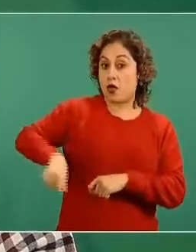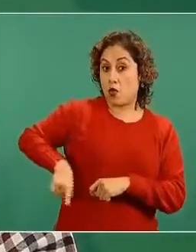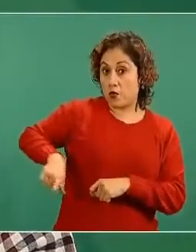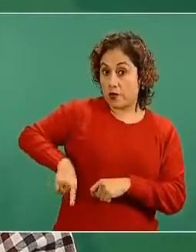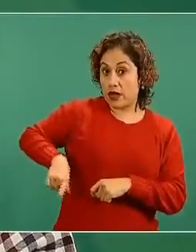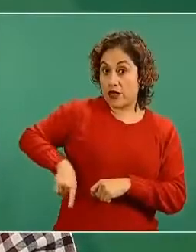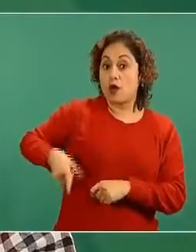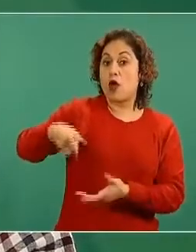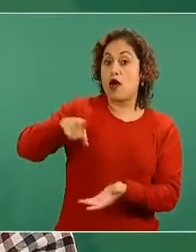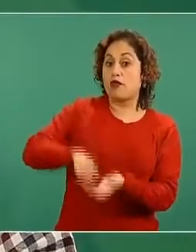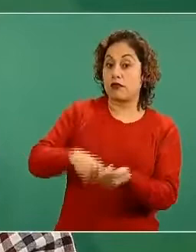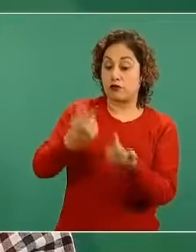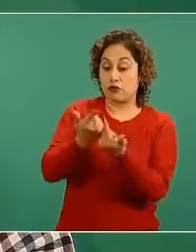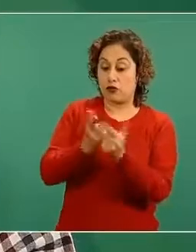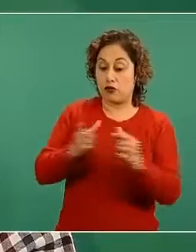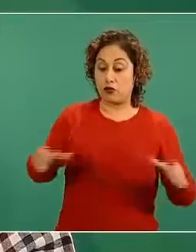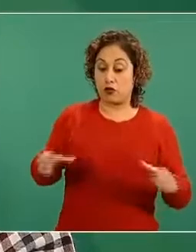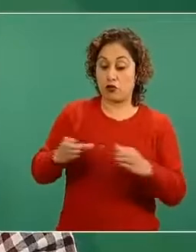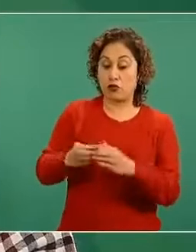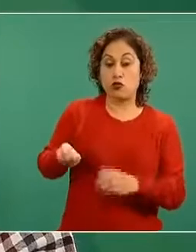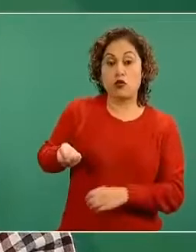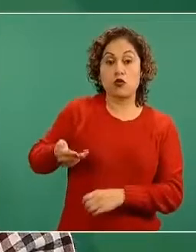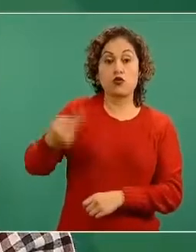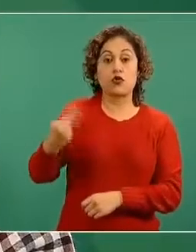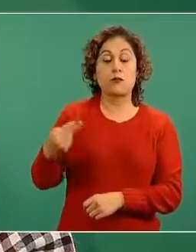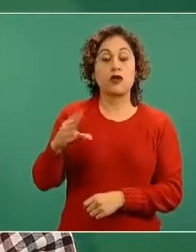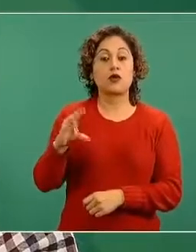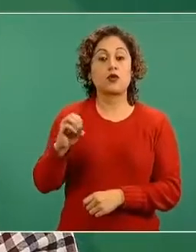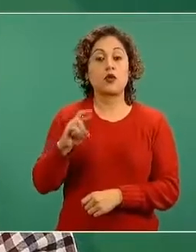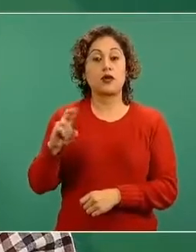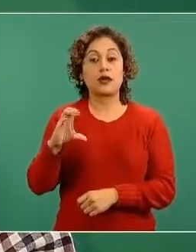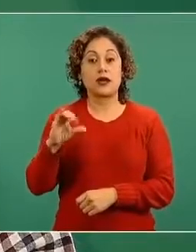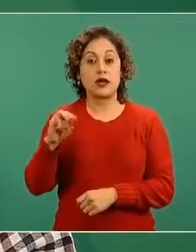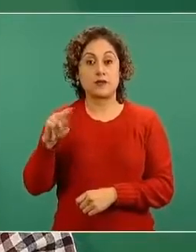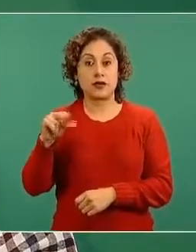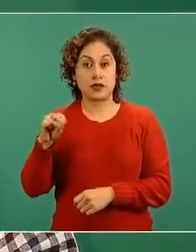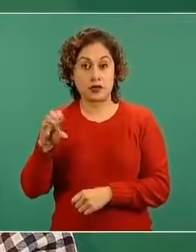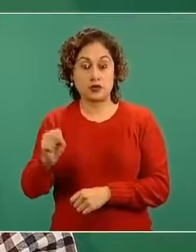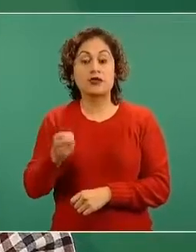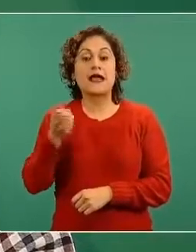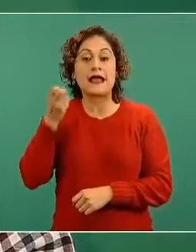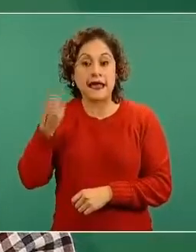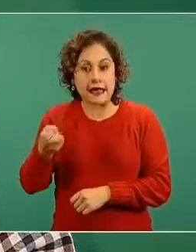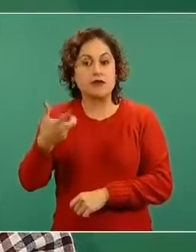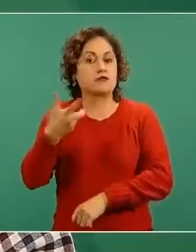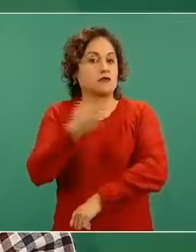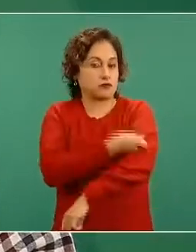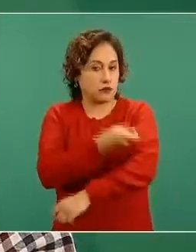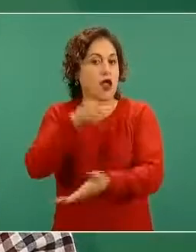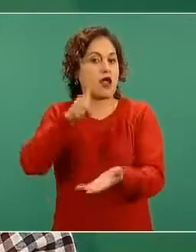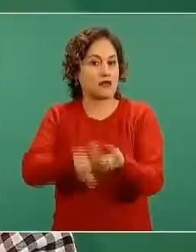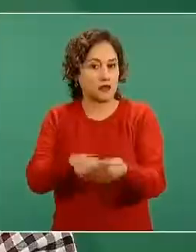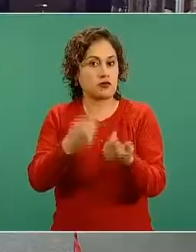está considerado que sean vacunadas. Entonces no es una anomalía, no es un abuso, es parte de lo que está